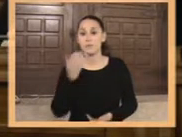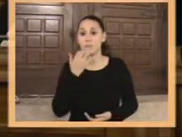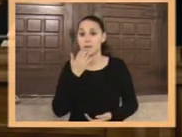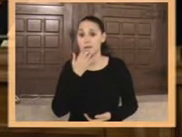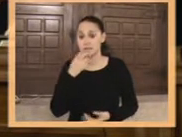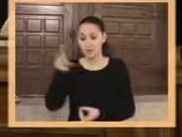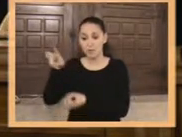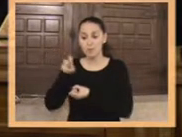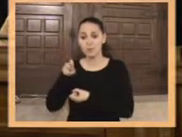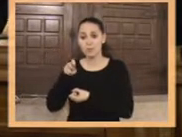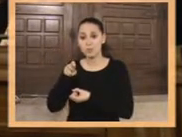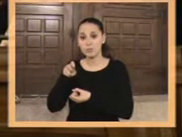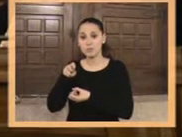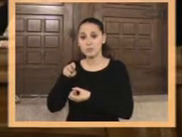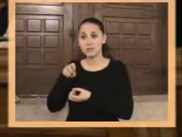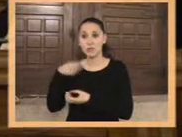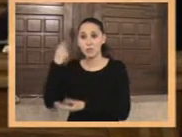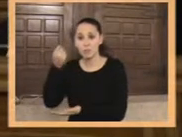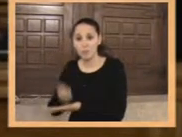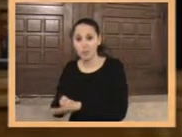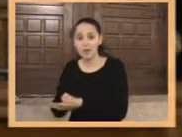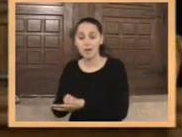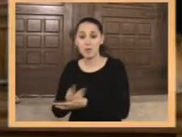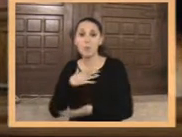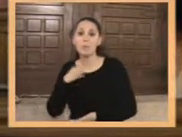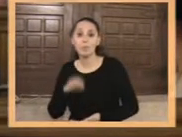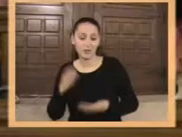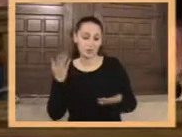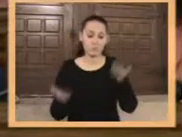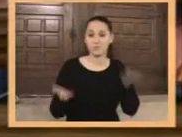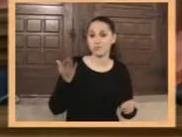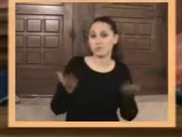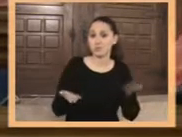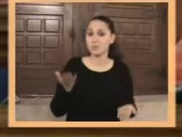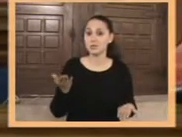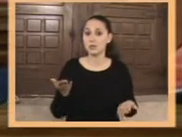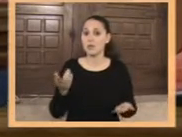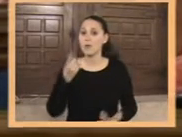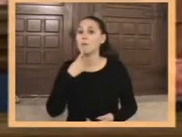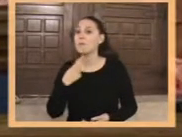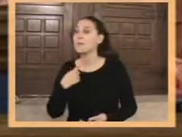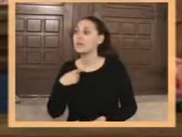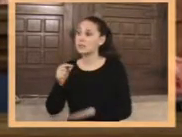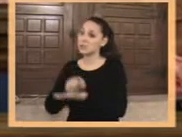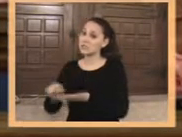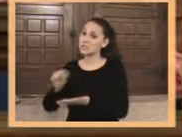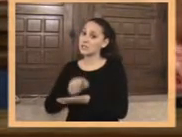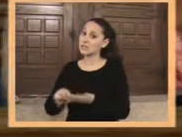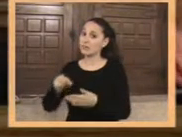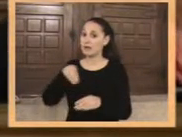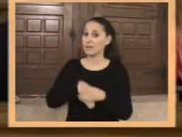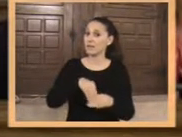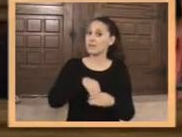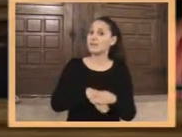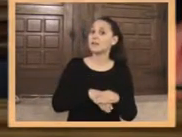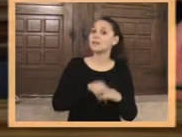impuesto, ¿existe la compensación? Se lo he preguntado al señor secretario de este ayuntamiento. Y me ha dicho el señor secretario que dentro, me parece que era,